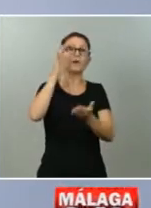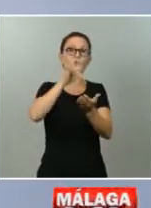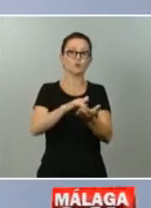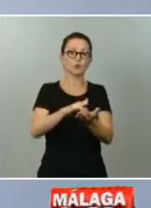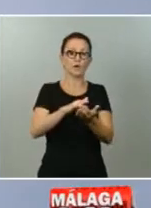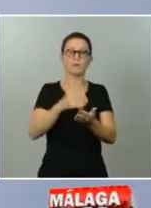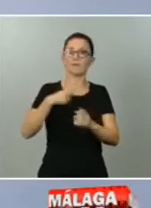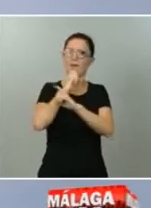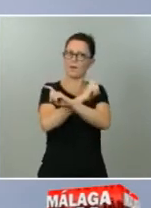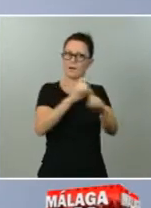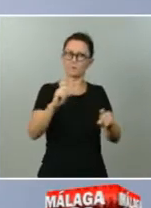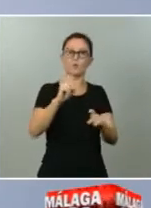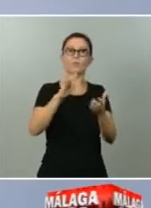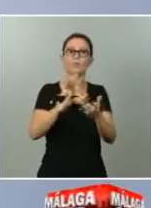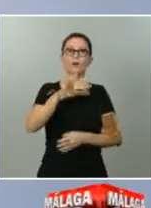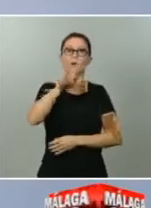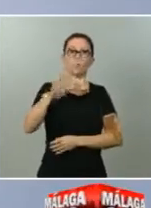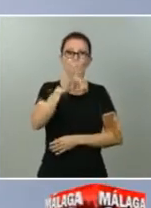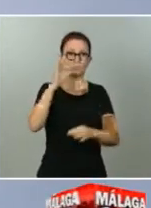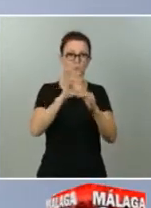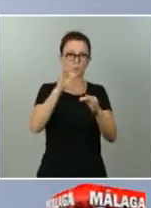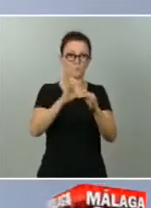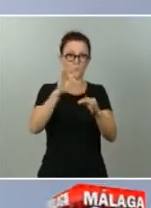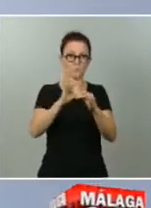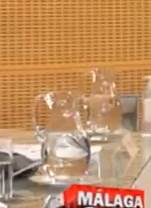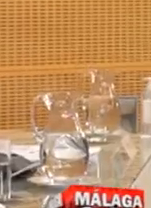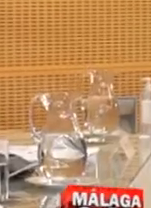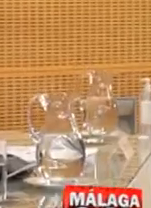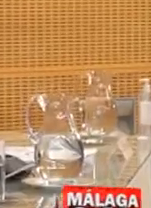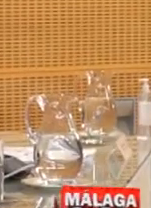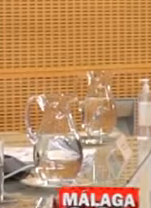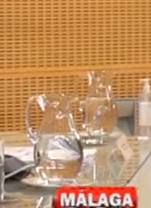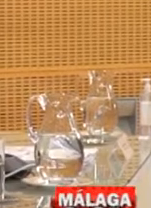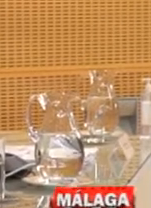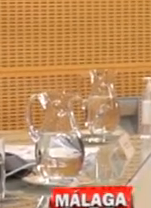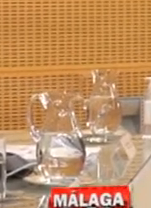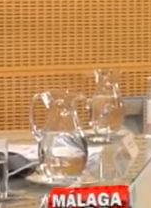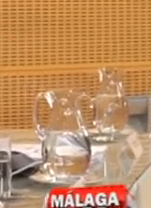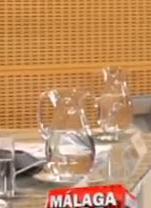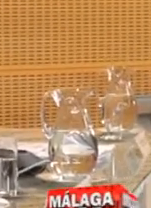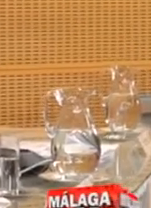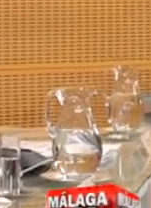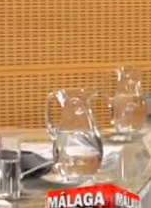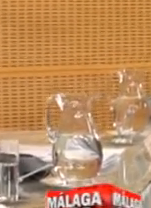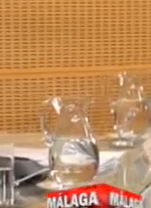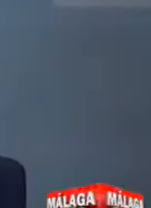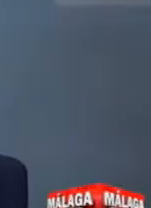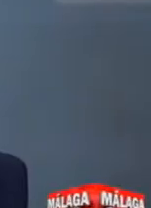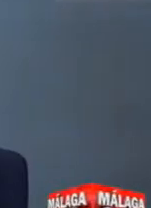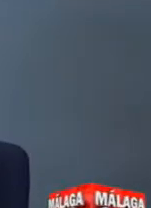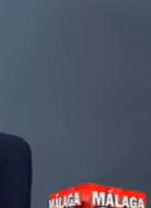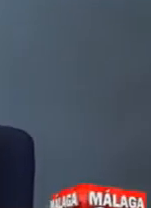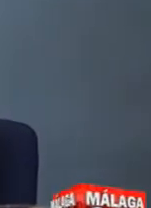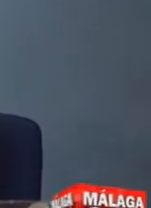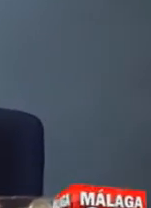próximo 4 de septiembre y que será de manera telemática. La ministra Darias será la encargada de analizar el orden del día de la cita en una